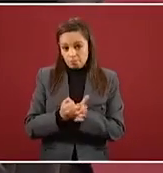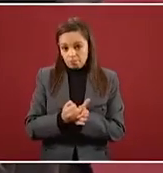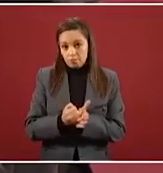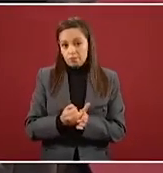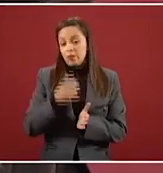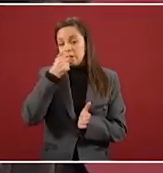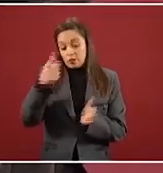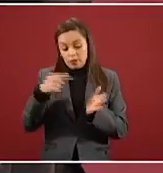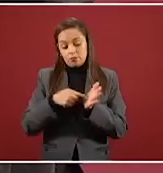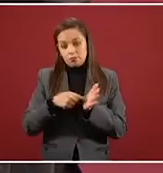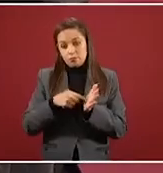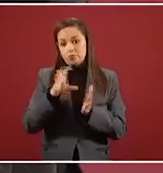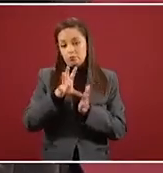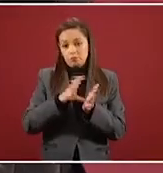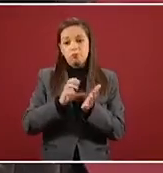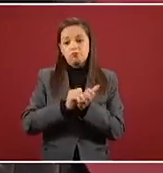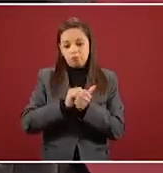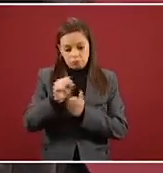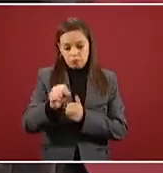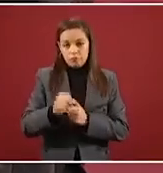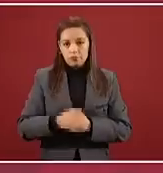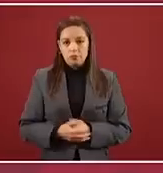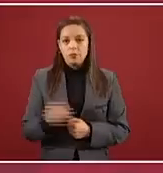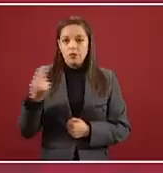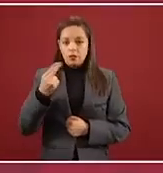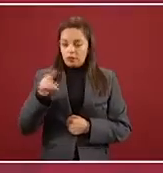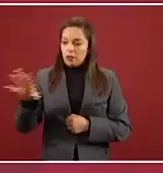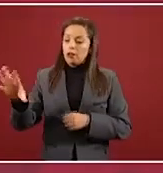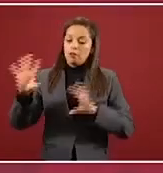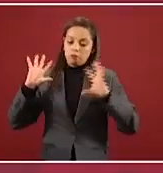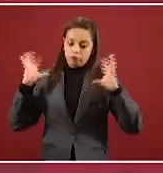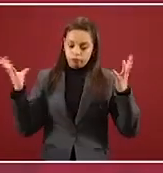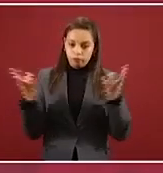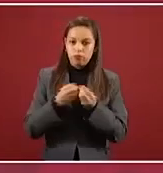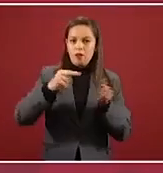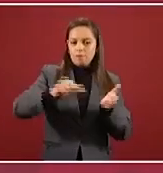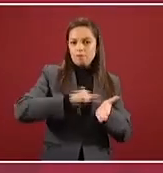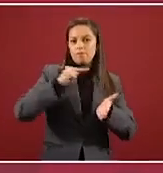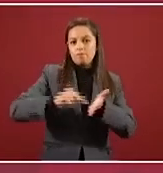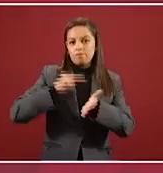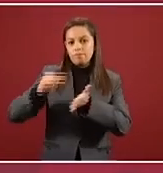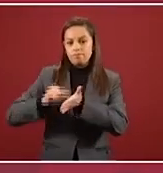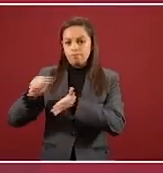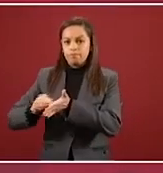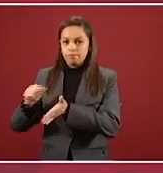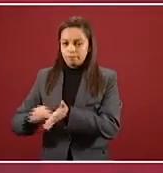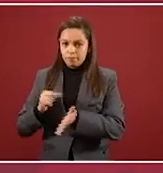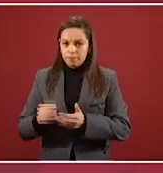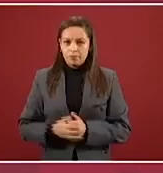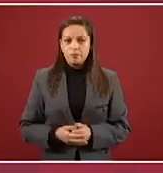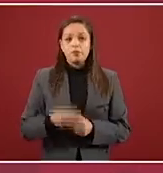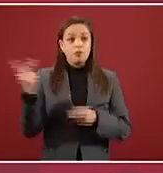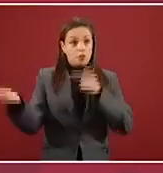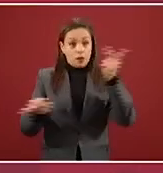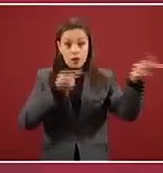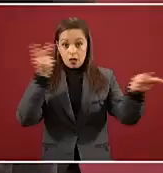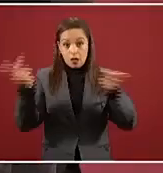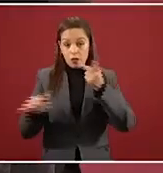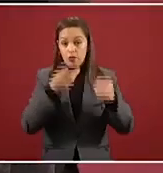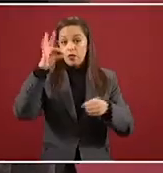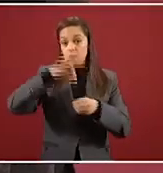Constitución y se reúnan las firmas y haya la consulta para que la